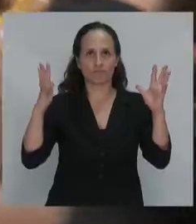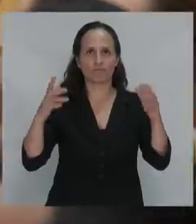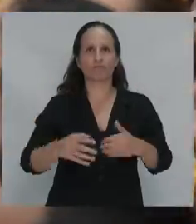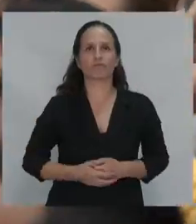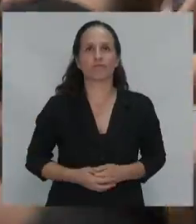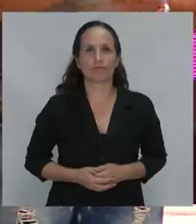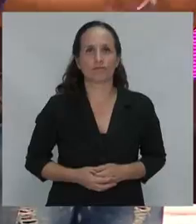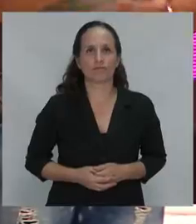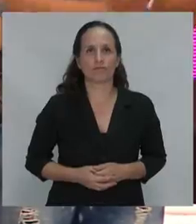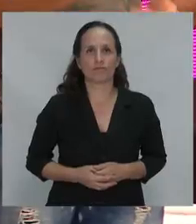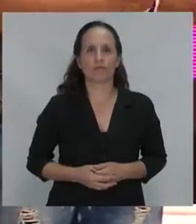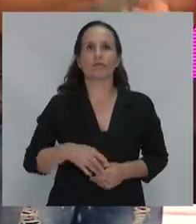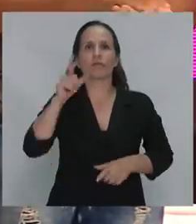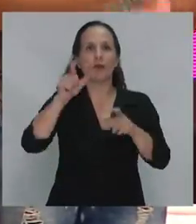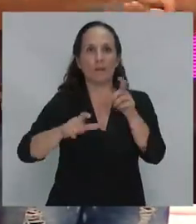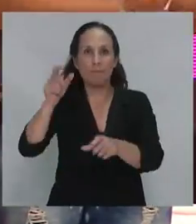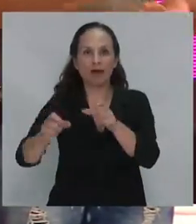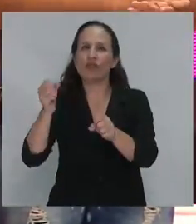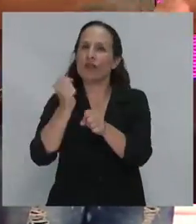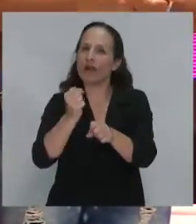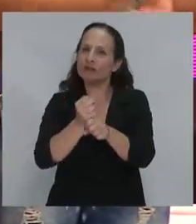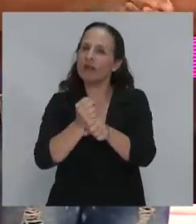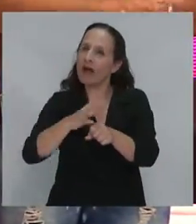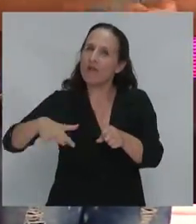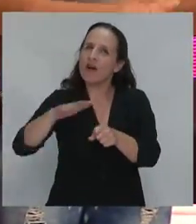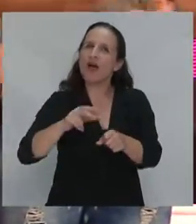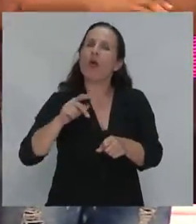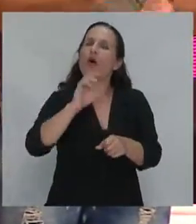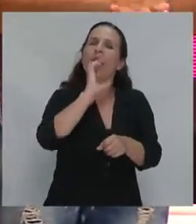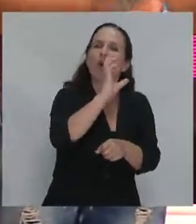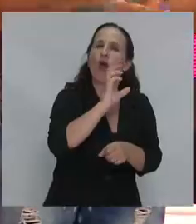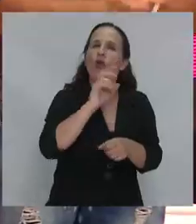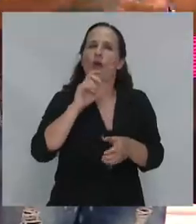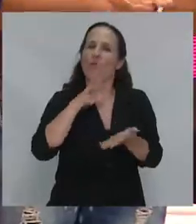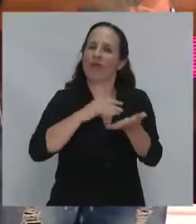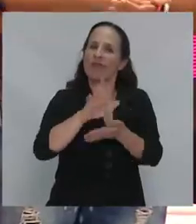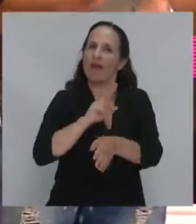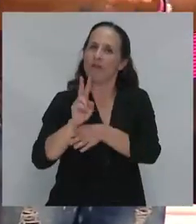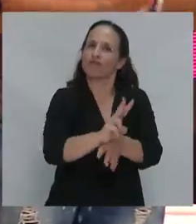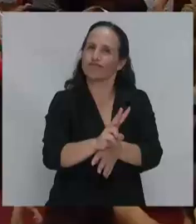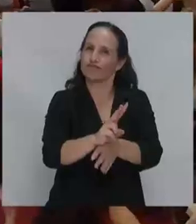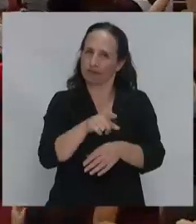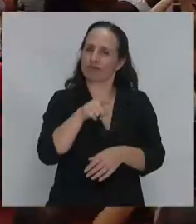a los trabajadores que luchan por la defensa de la tierra colombia y por la paz